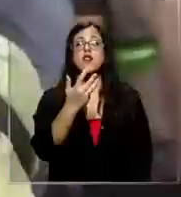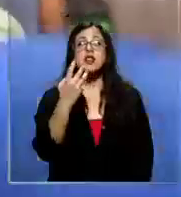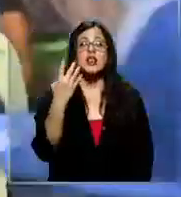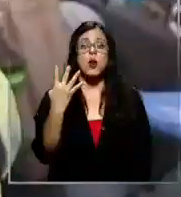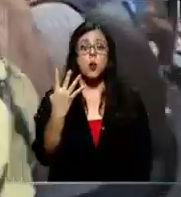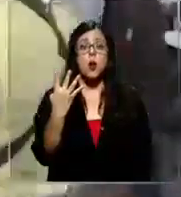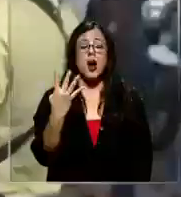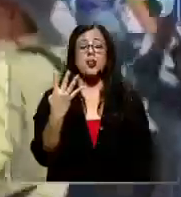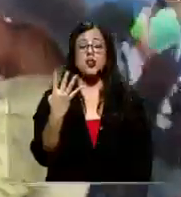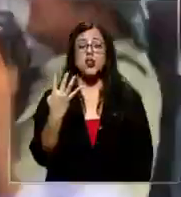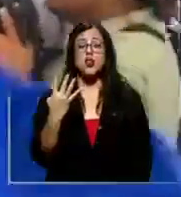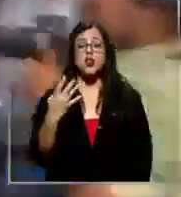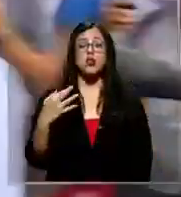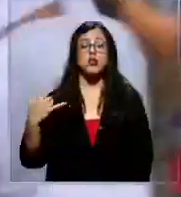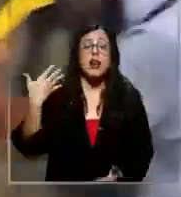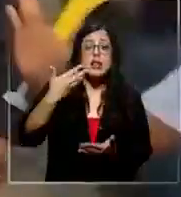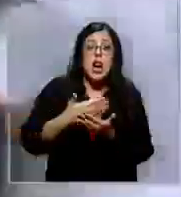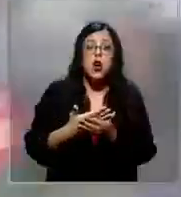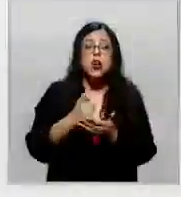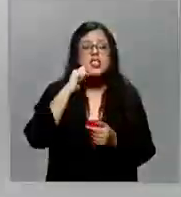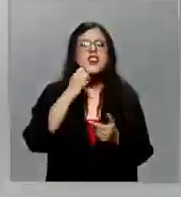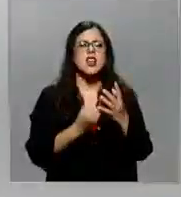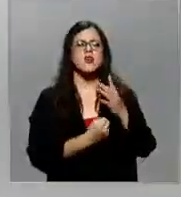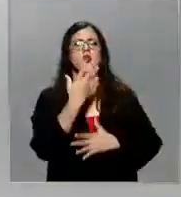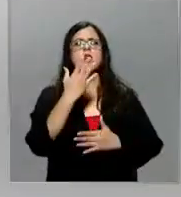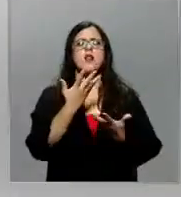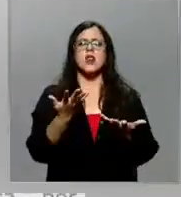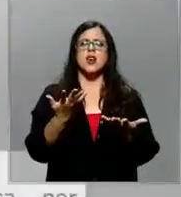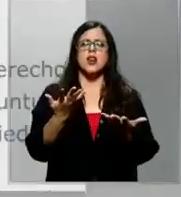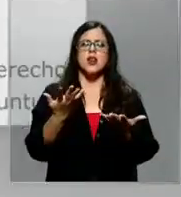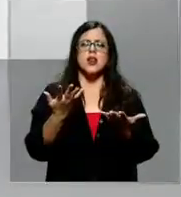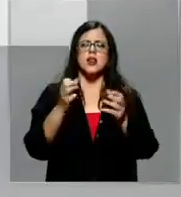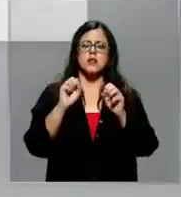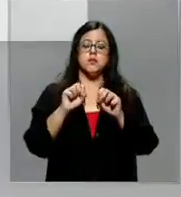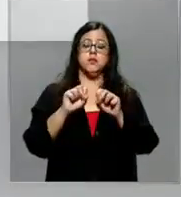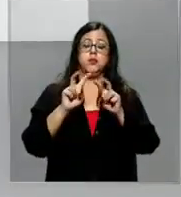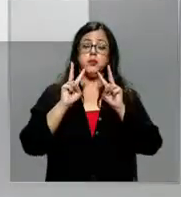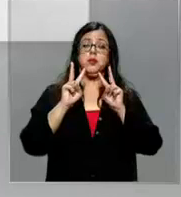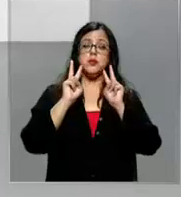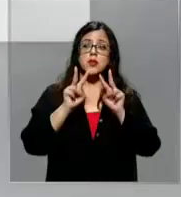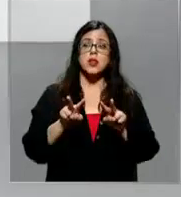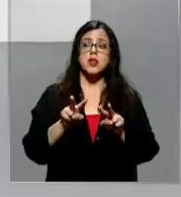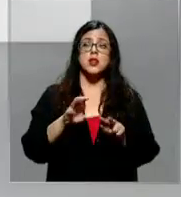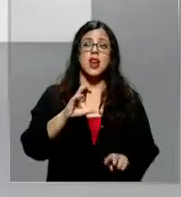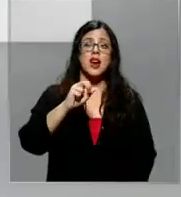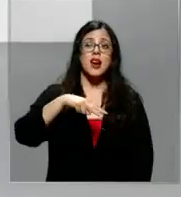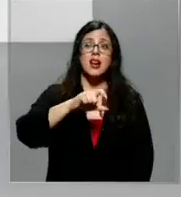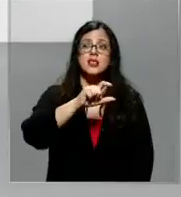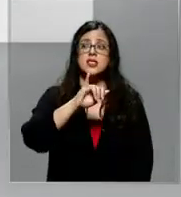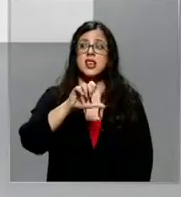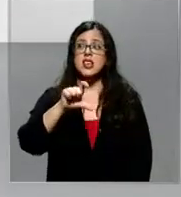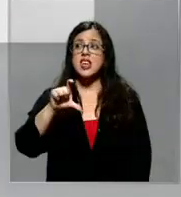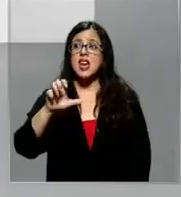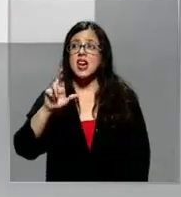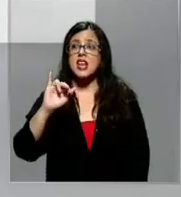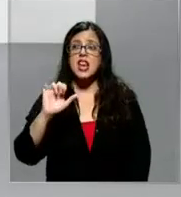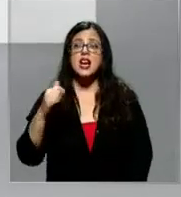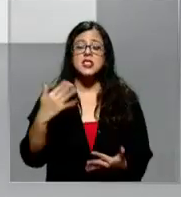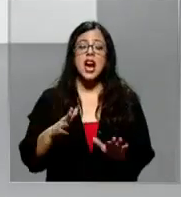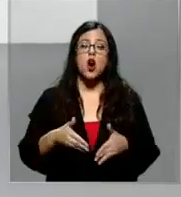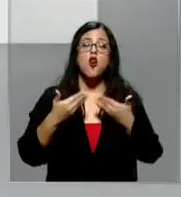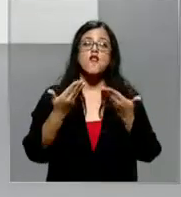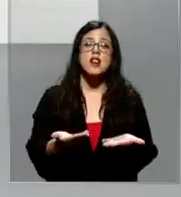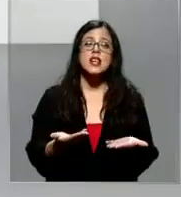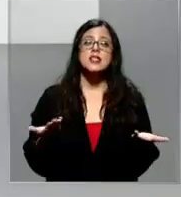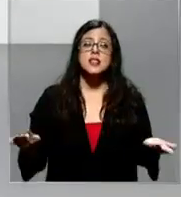días generaron nuevas reacciones en La Moneda. Por medio de un comunicado, Cancillería anunció este martes que el gobierno ofrecerá protección internacional